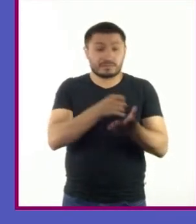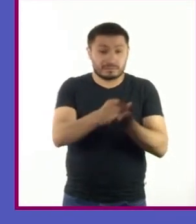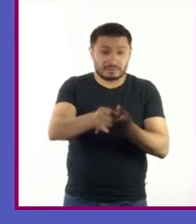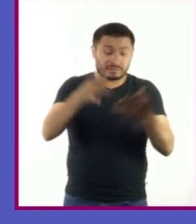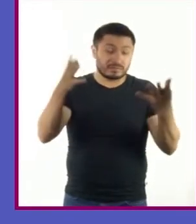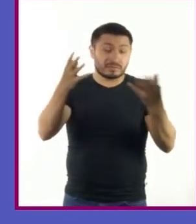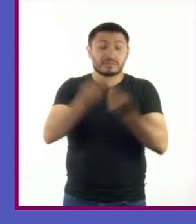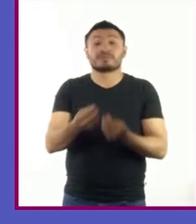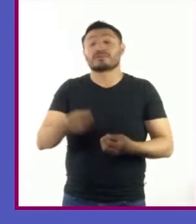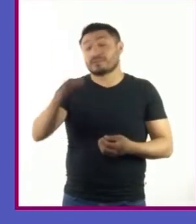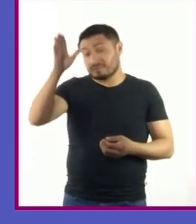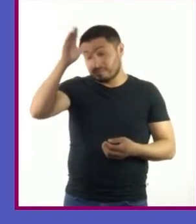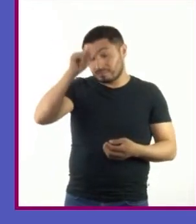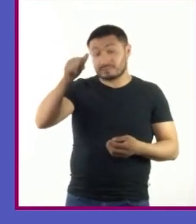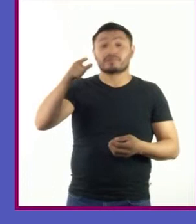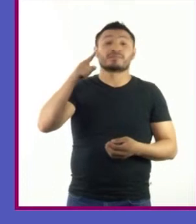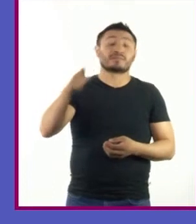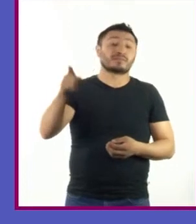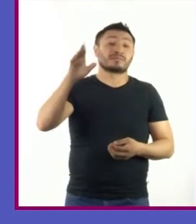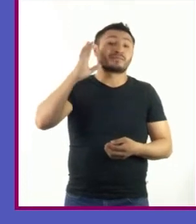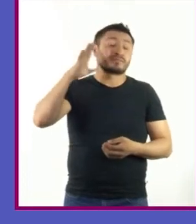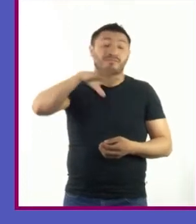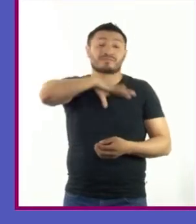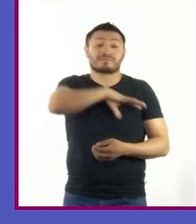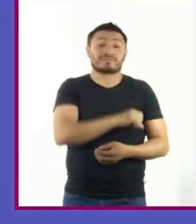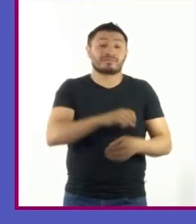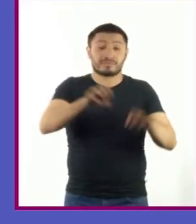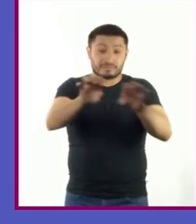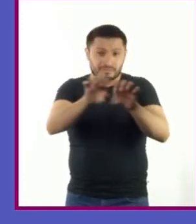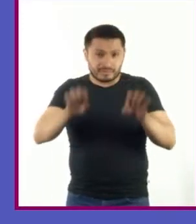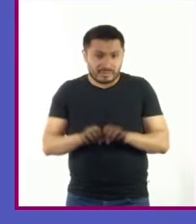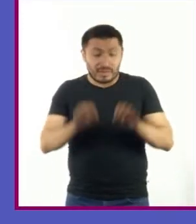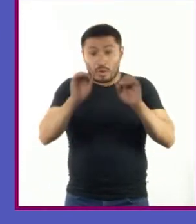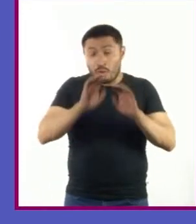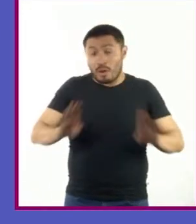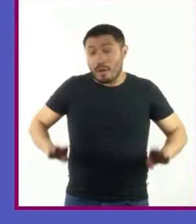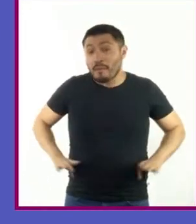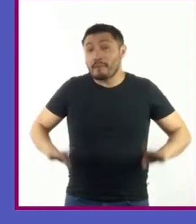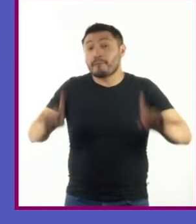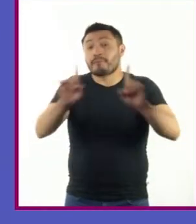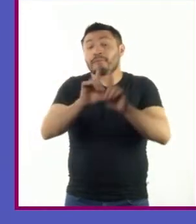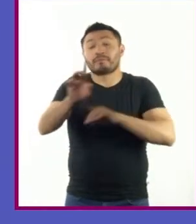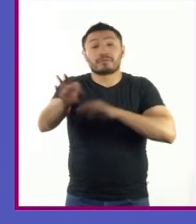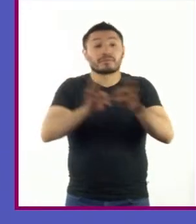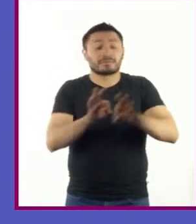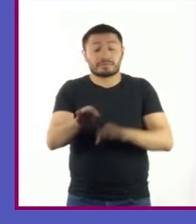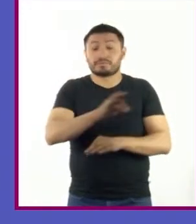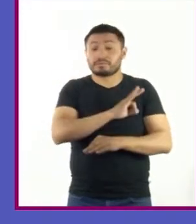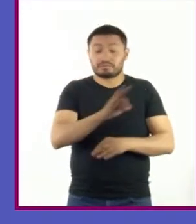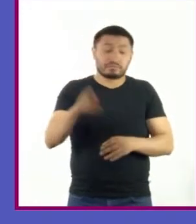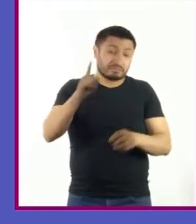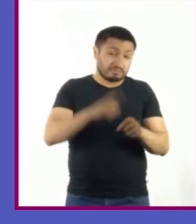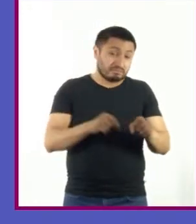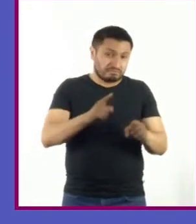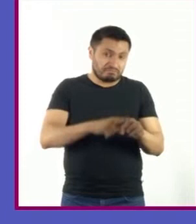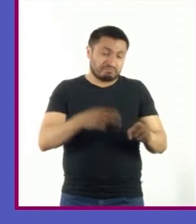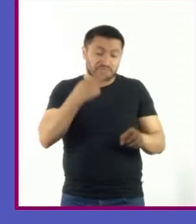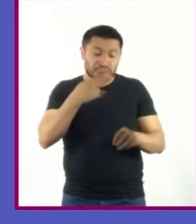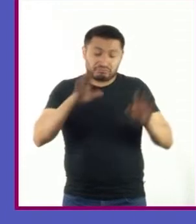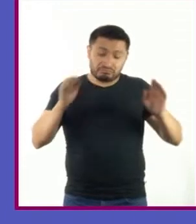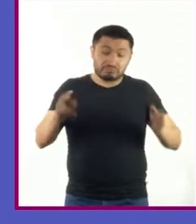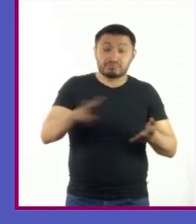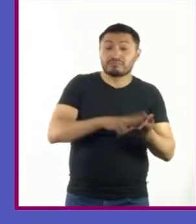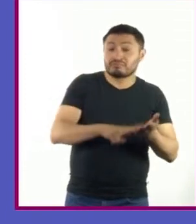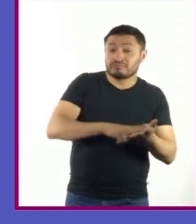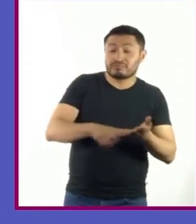ustedes, de acuerdo con las preferencias del equipo o la pareja de trabajo. Puede utilizar colores, por ejemplo, verde